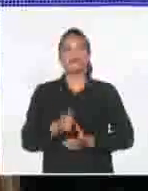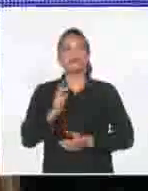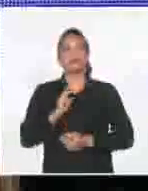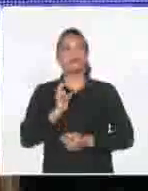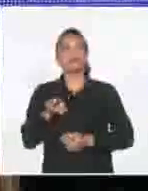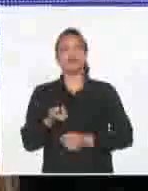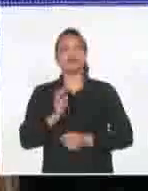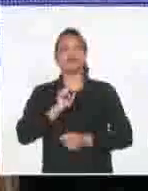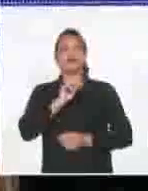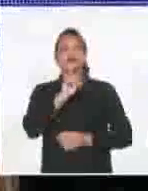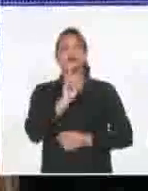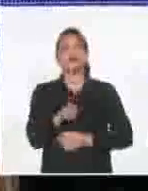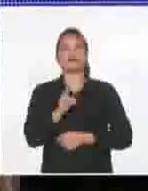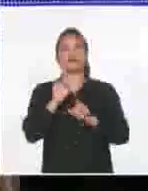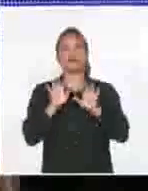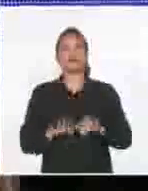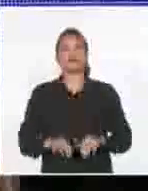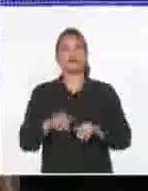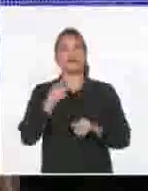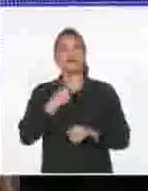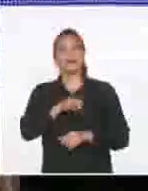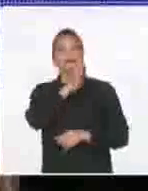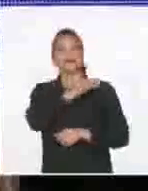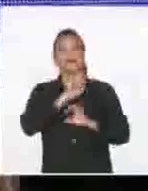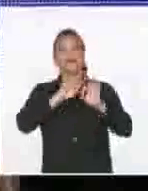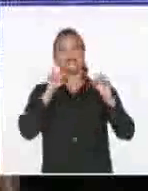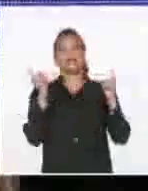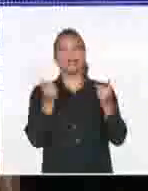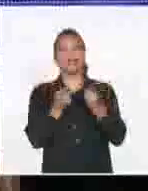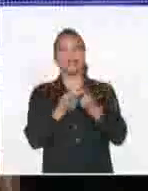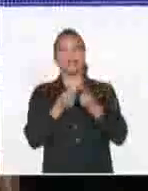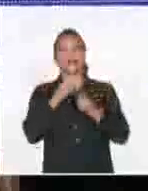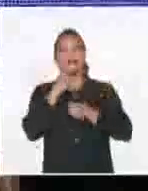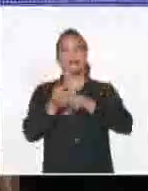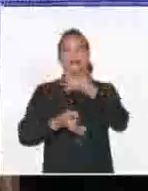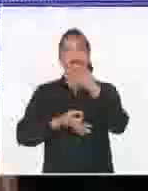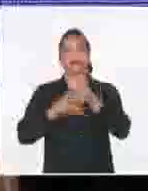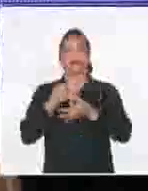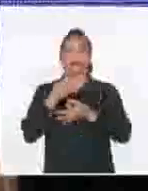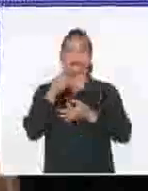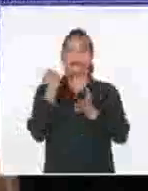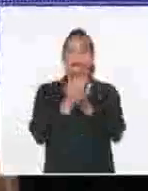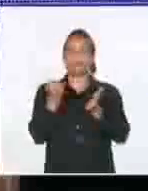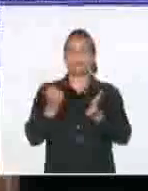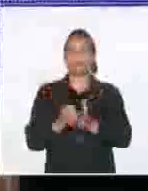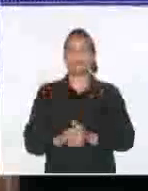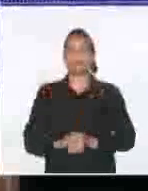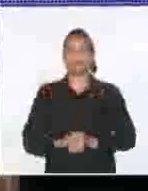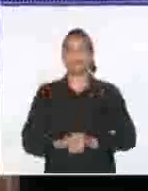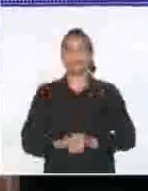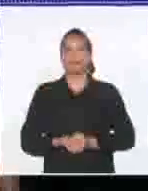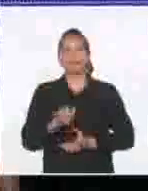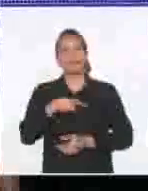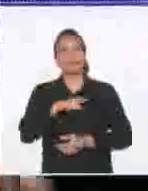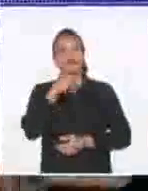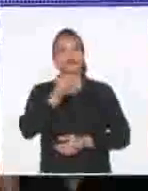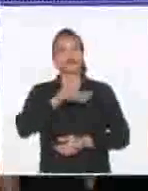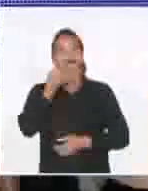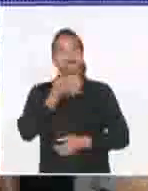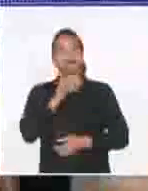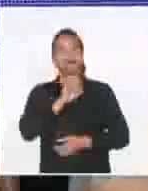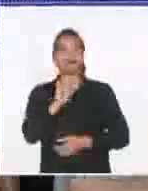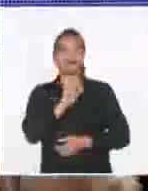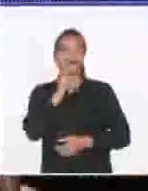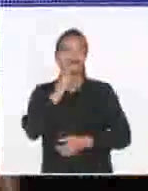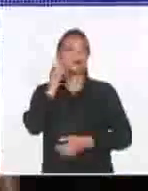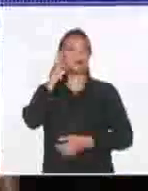secretario general para hacer este ejercicio. Debo también recordar que he